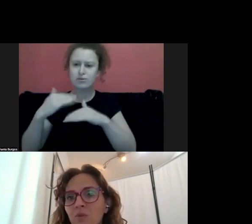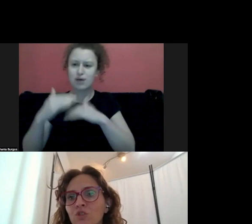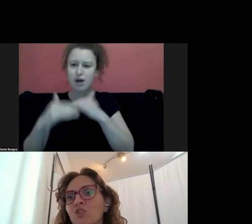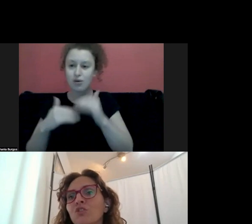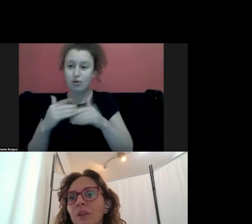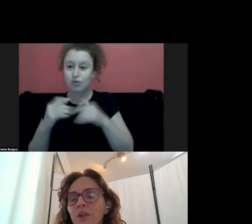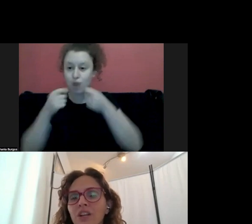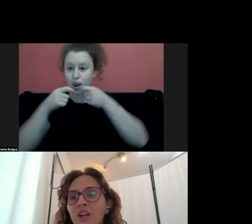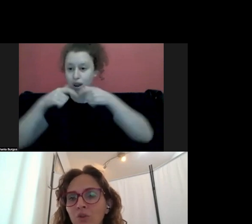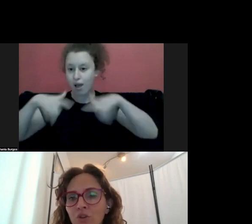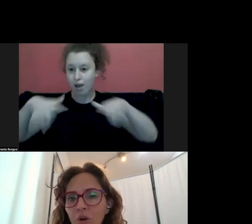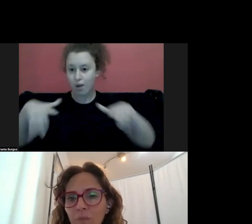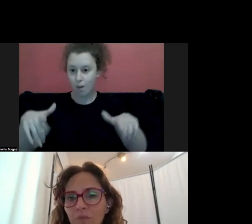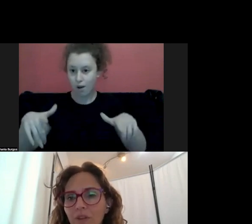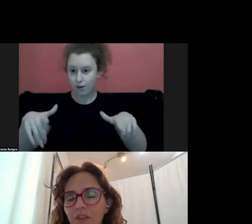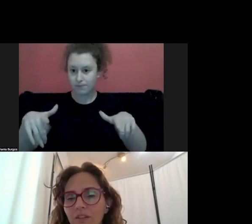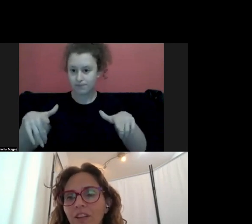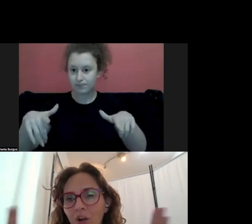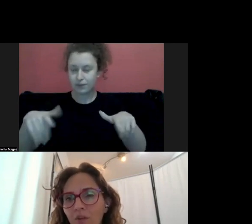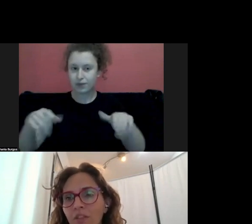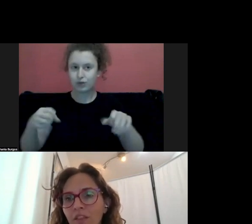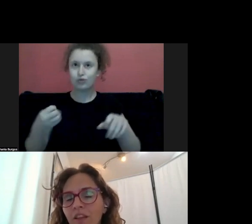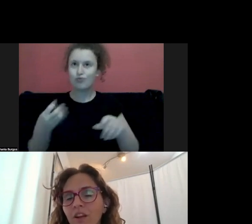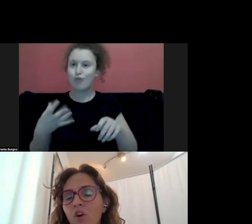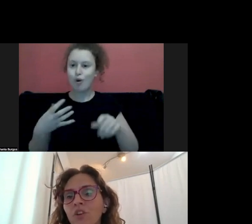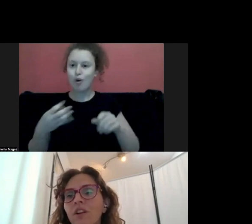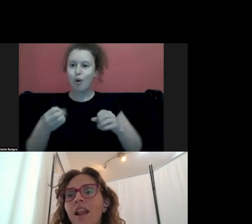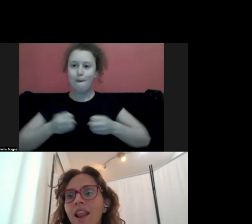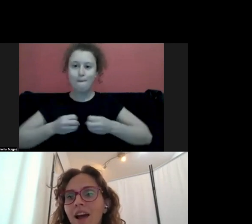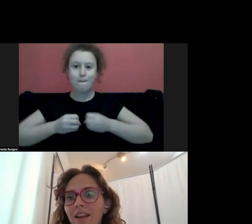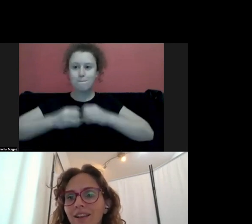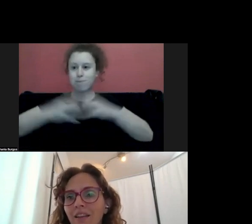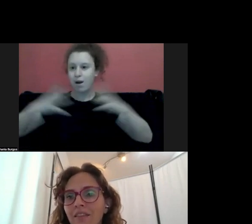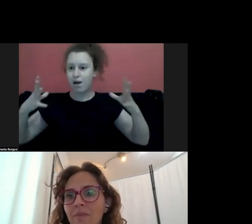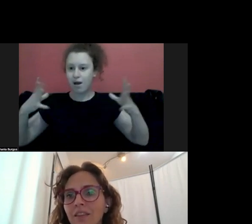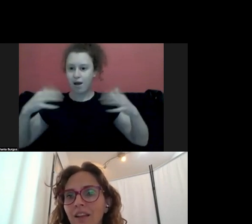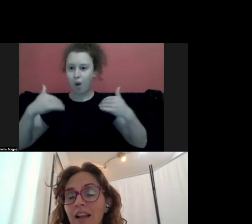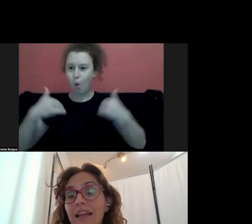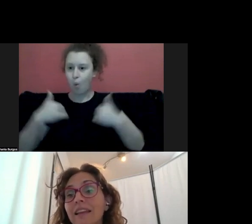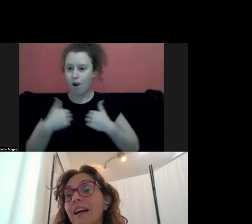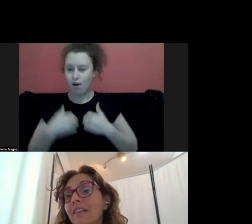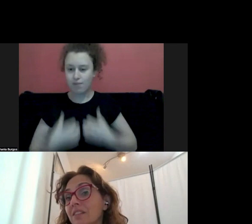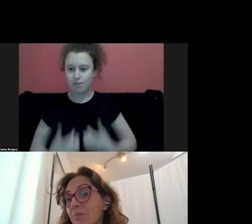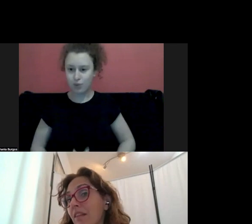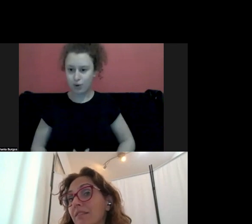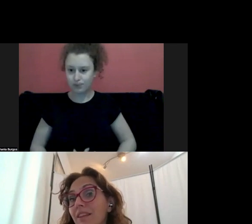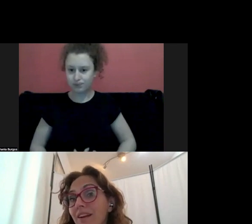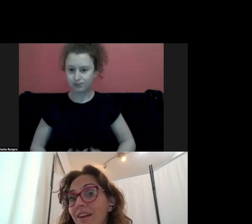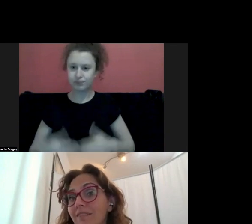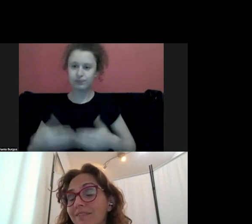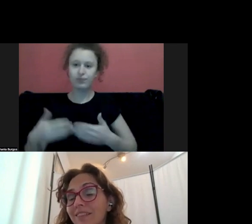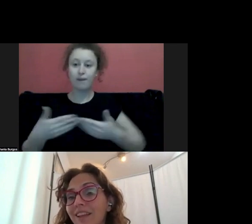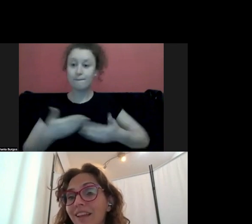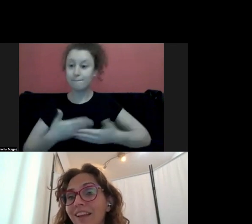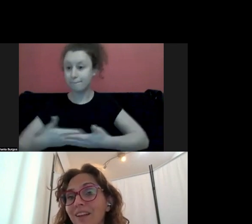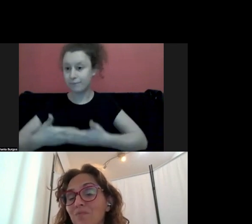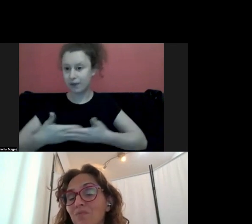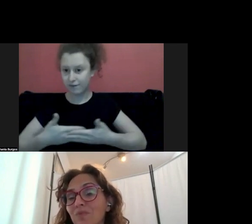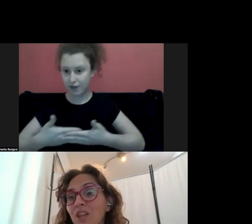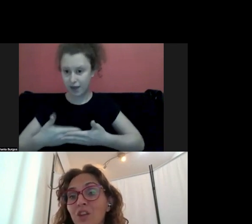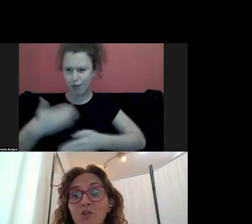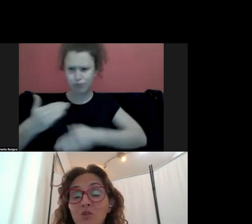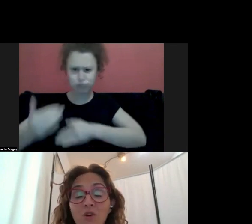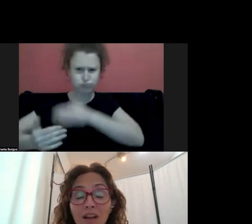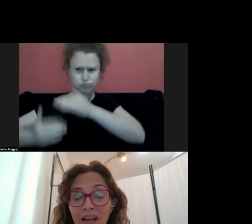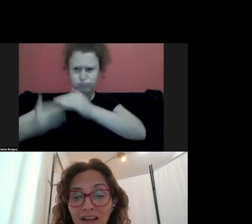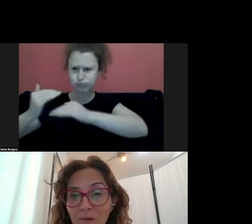una explosión de desarrollo que coincide con la lactancia materna. Y nadie se plantea que,